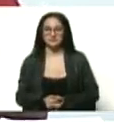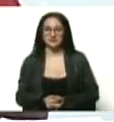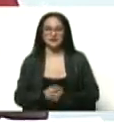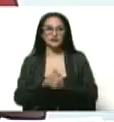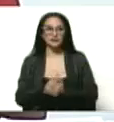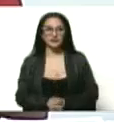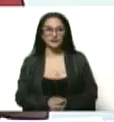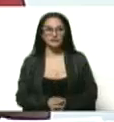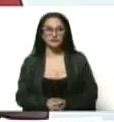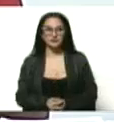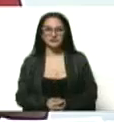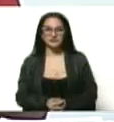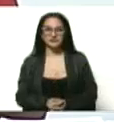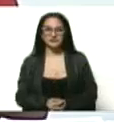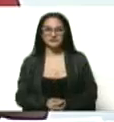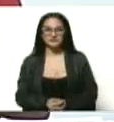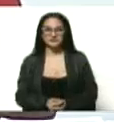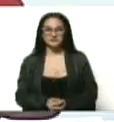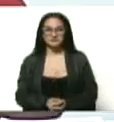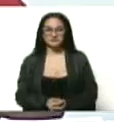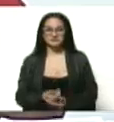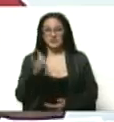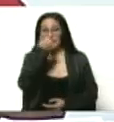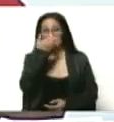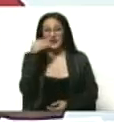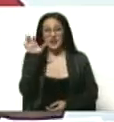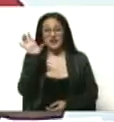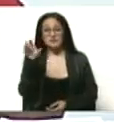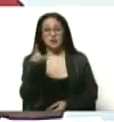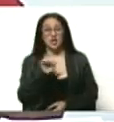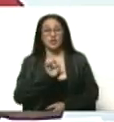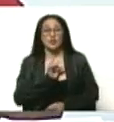Porque, en verdad, al imperialismo le duele mucho.